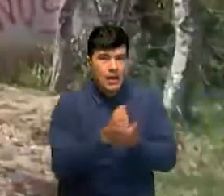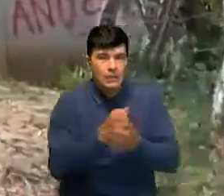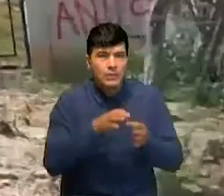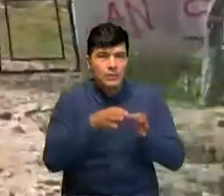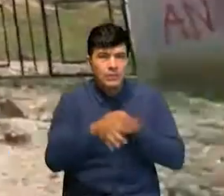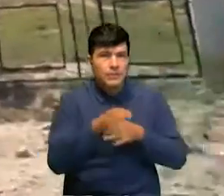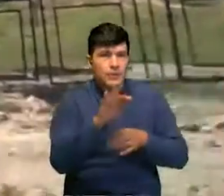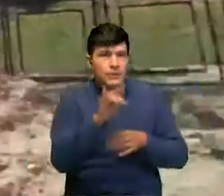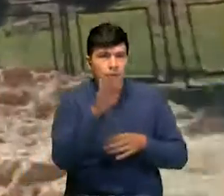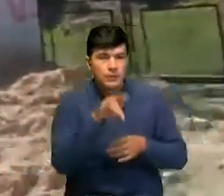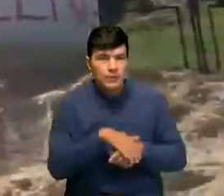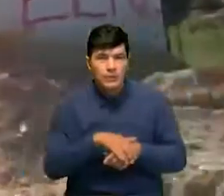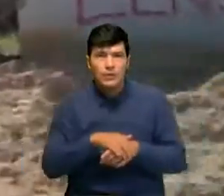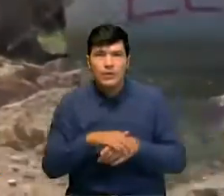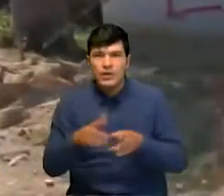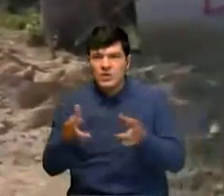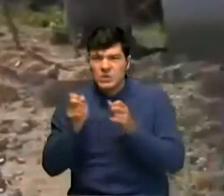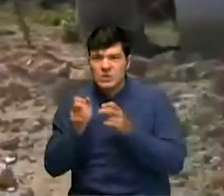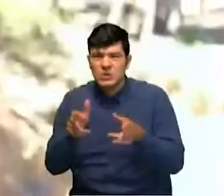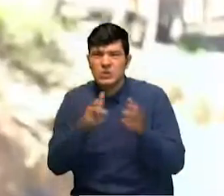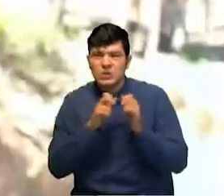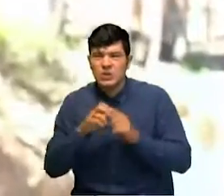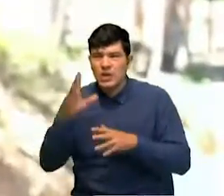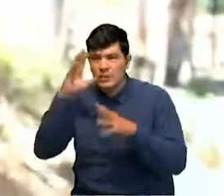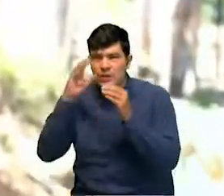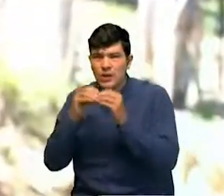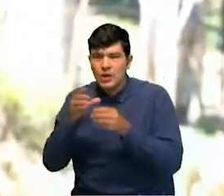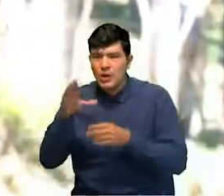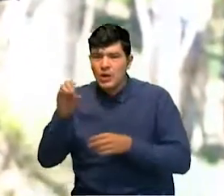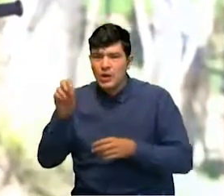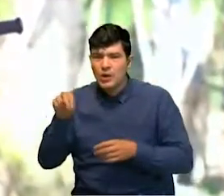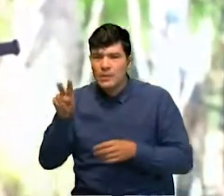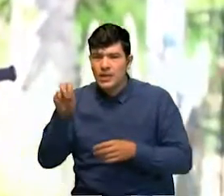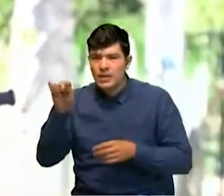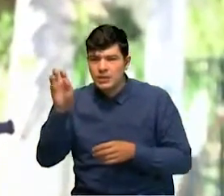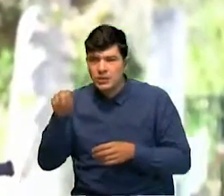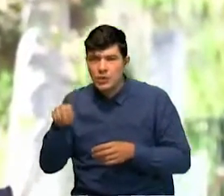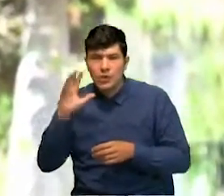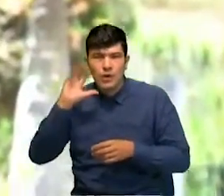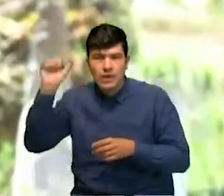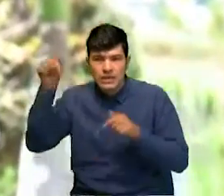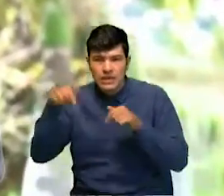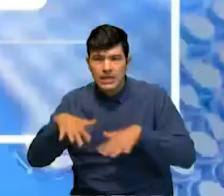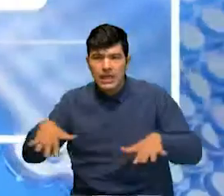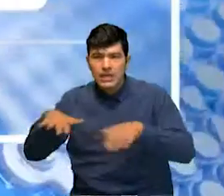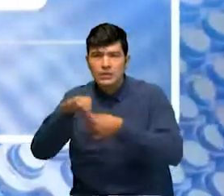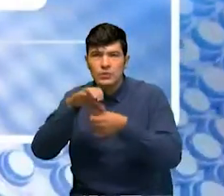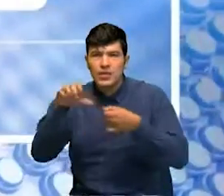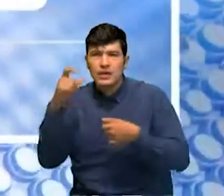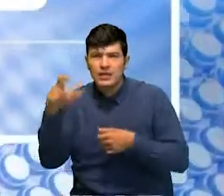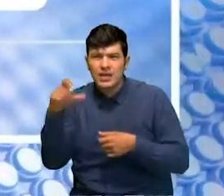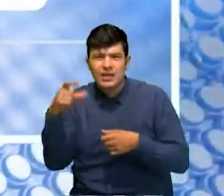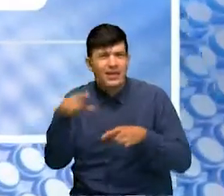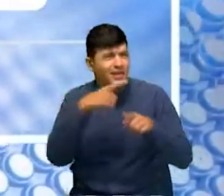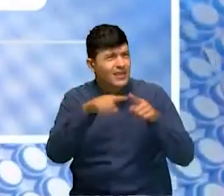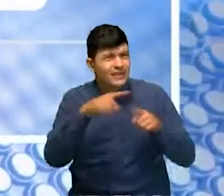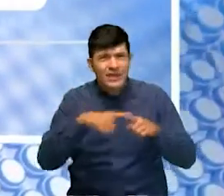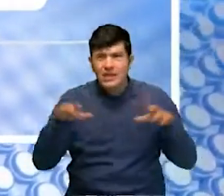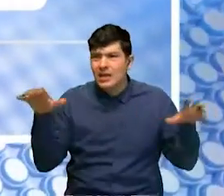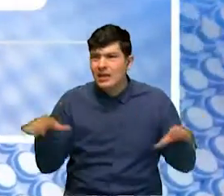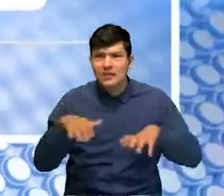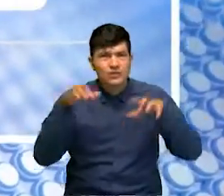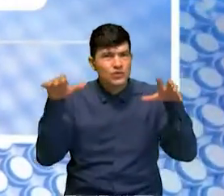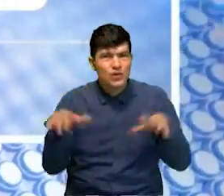y municipios con motivo extorsiones en convención ocaña y el área metropolitana de cúcuta y toda una serie de acciones